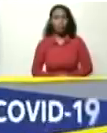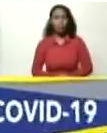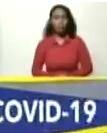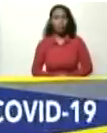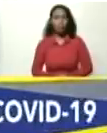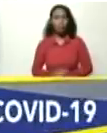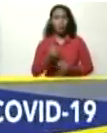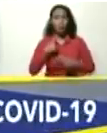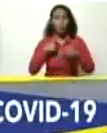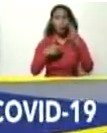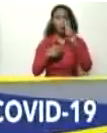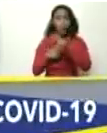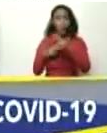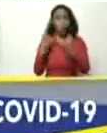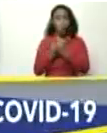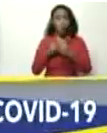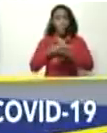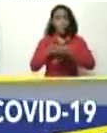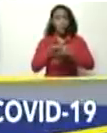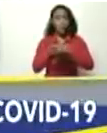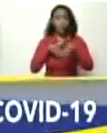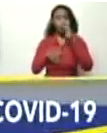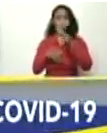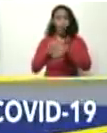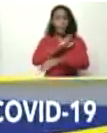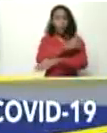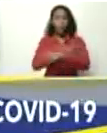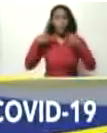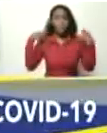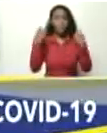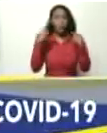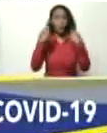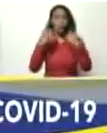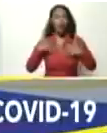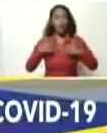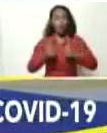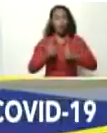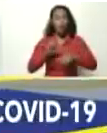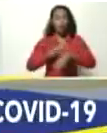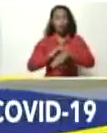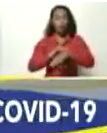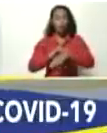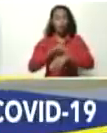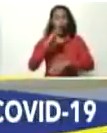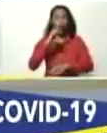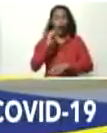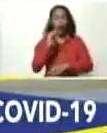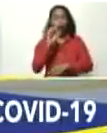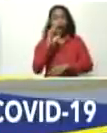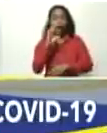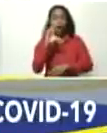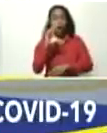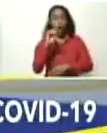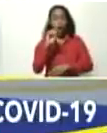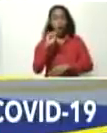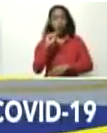Estaba viendo yo con el ministro del Poder Popular para la Salud, doctor Carlos